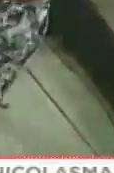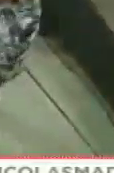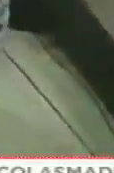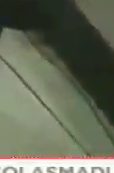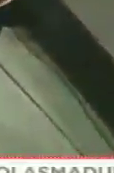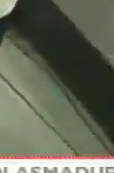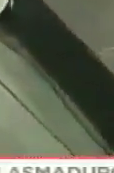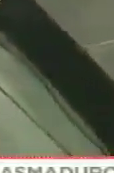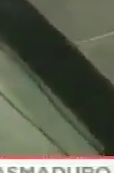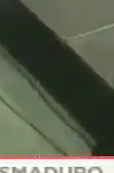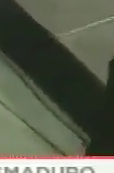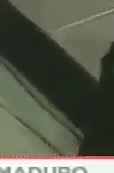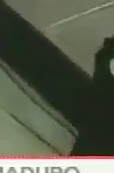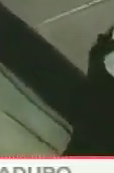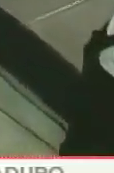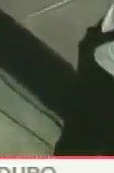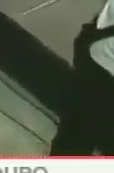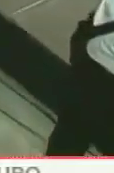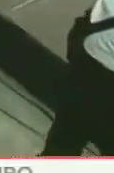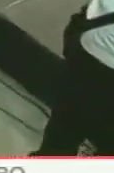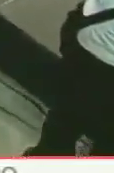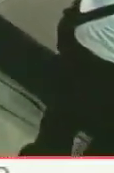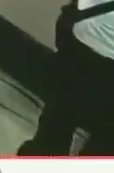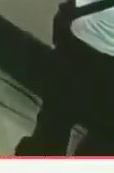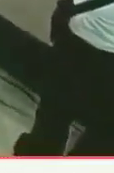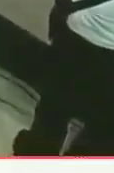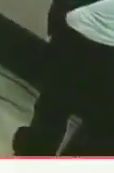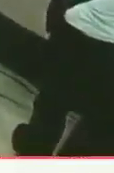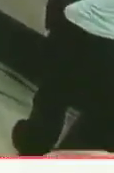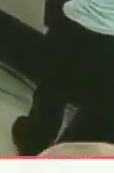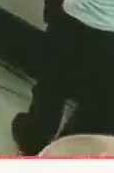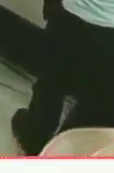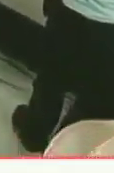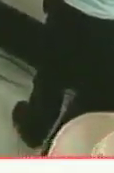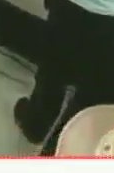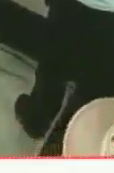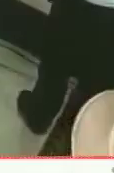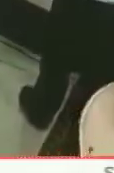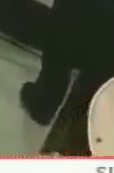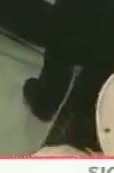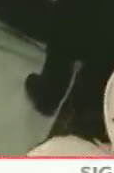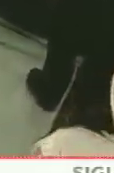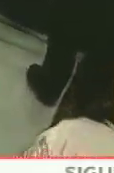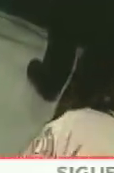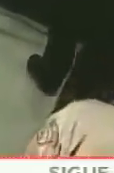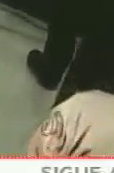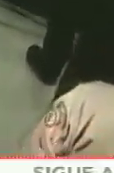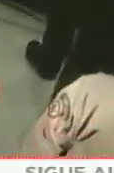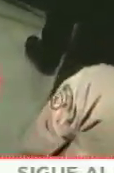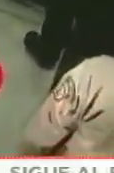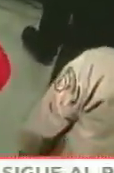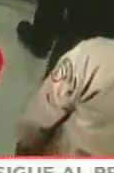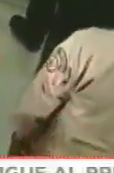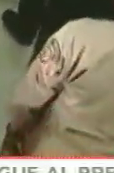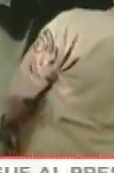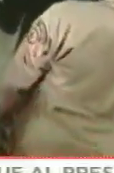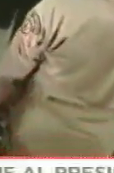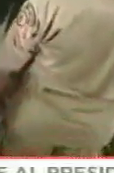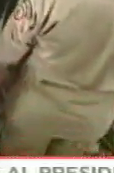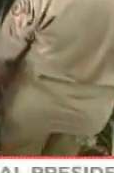la revolución. Vive el comandante Chávez, vive el comandante Chávez, también que viva